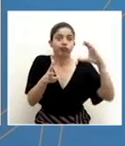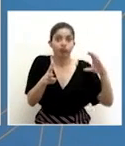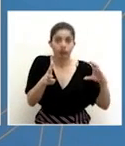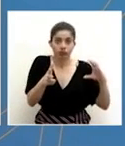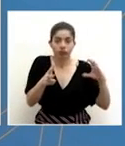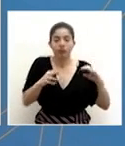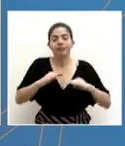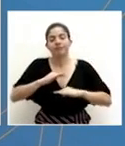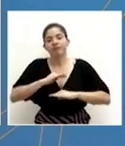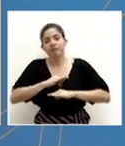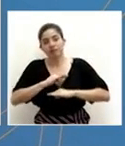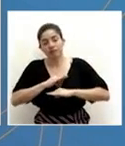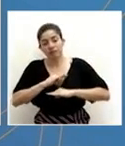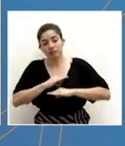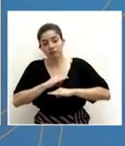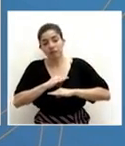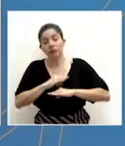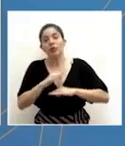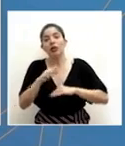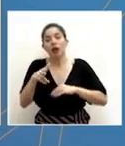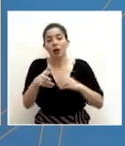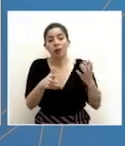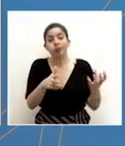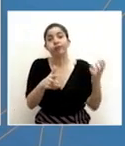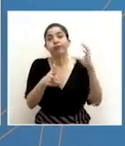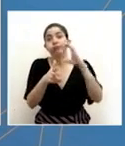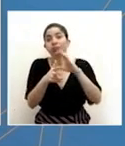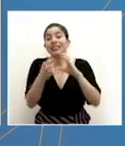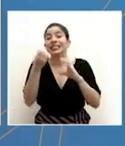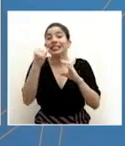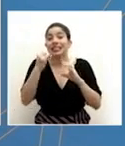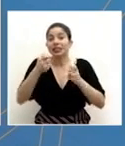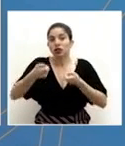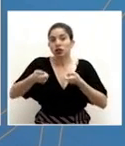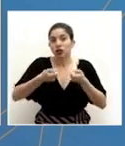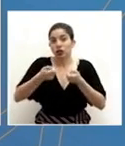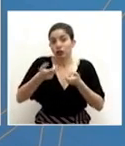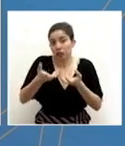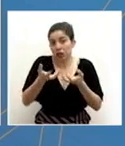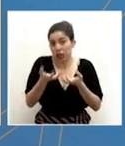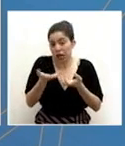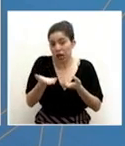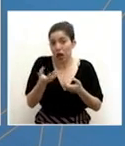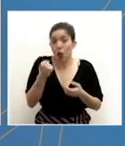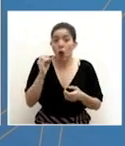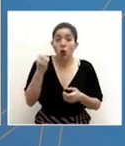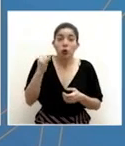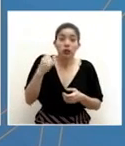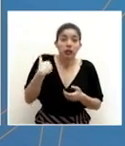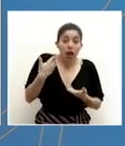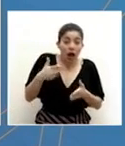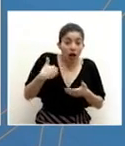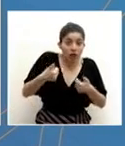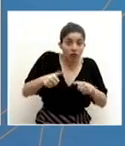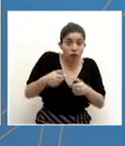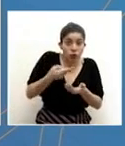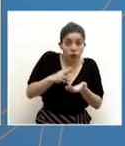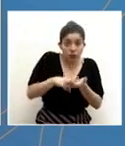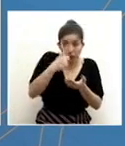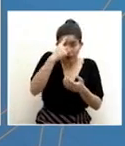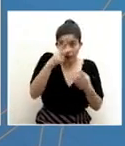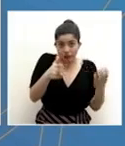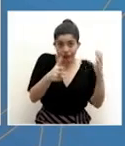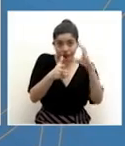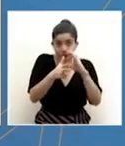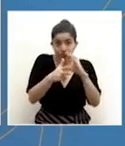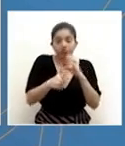descarguen, descansen y levanten carga si los transportistas así lo desean, si hay contratos para esos